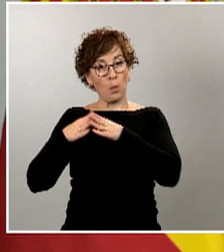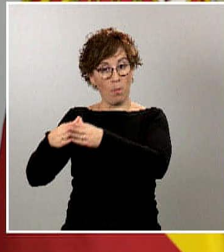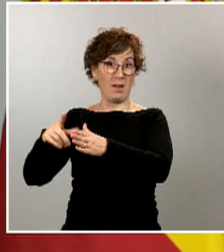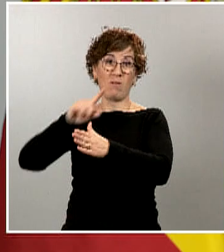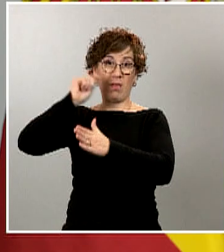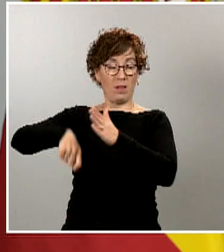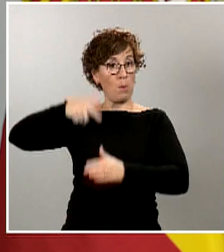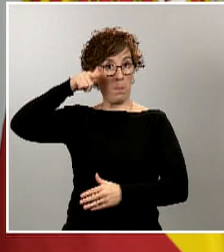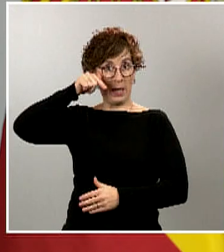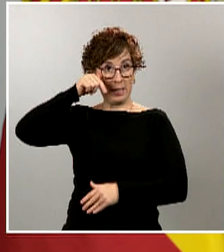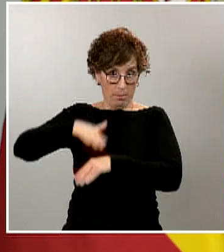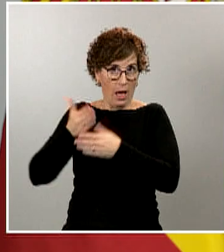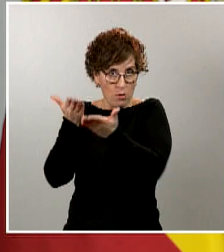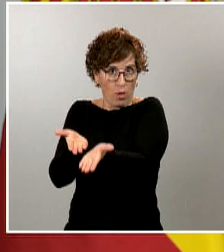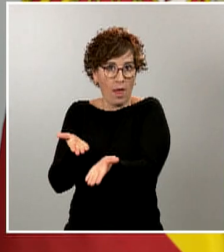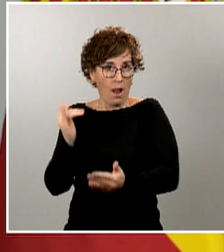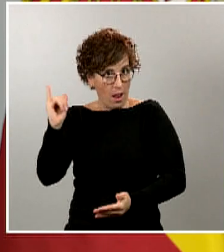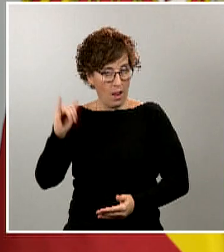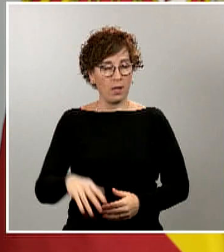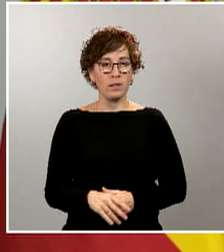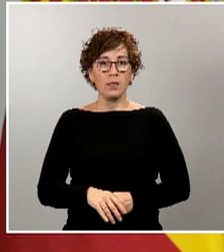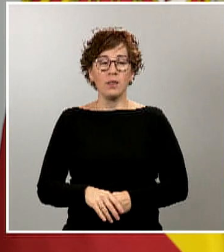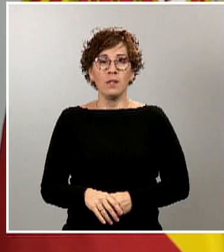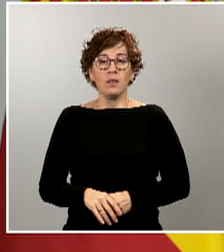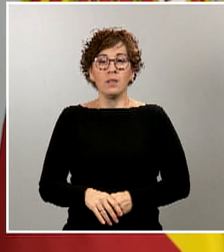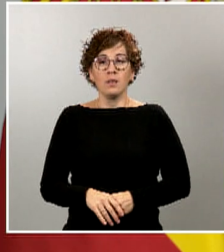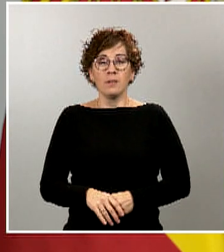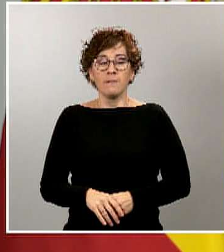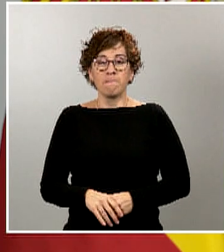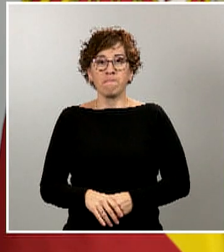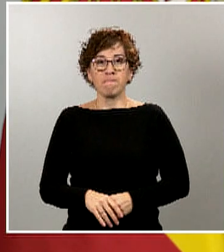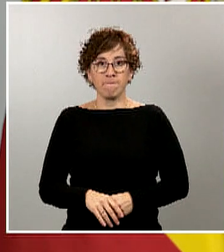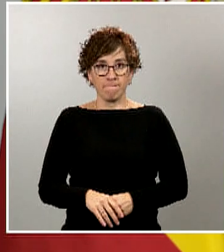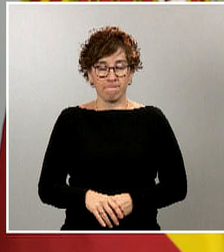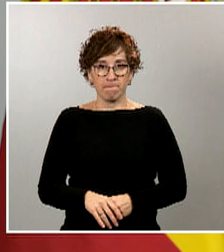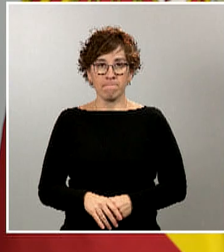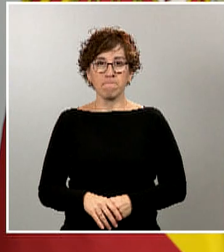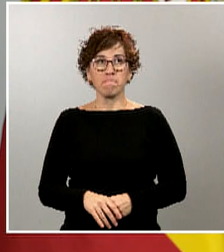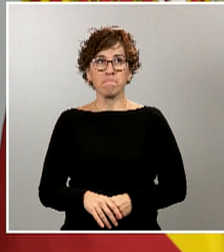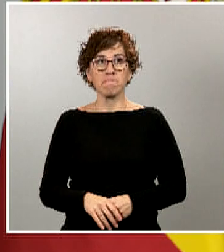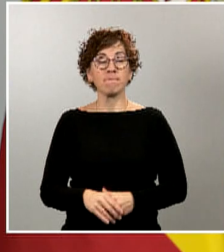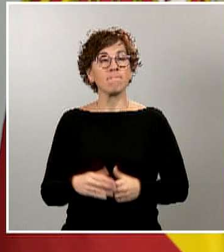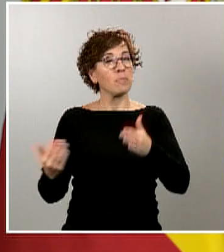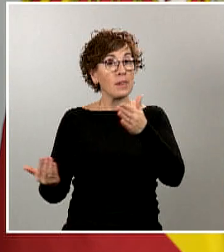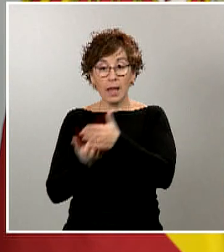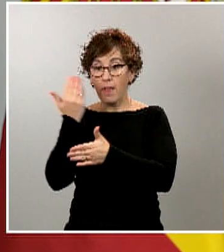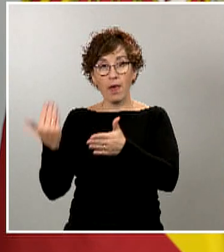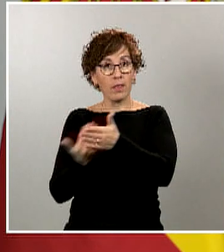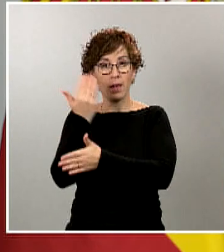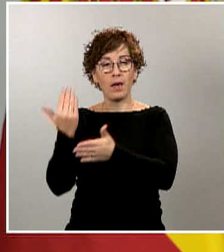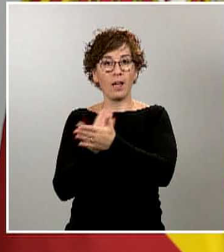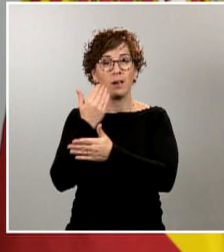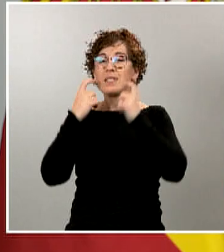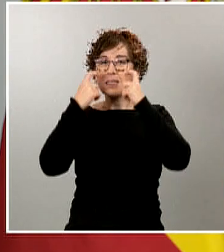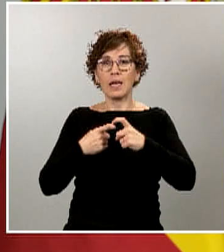ayudar. Y lo único que yo puedo decir desde ese punto de vista, que cada día estamos tratando de estar más